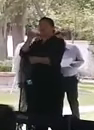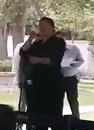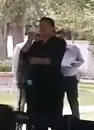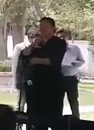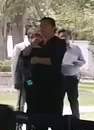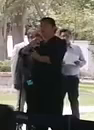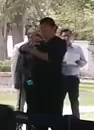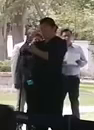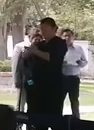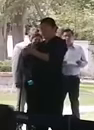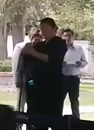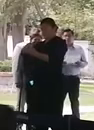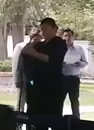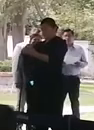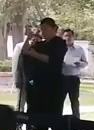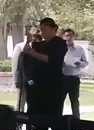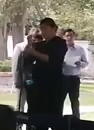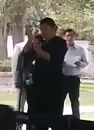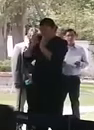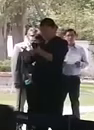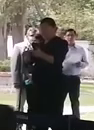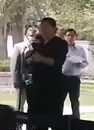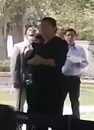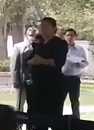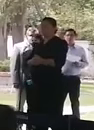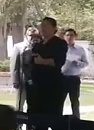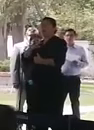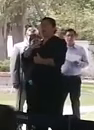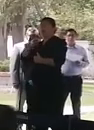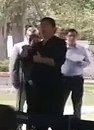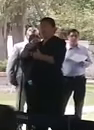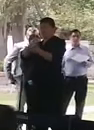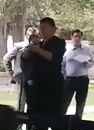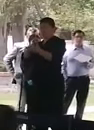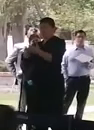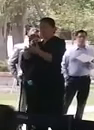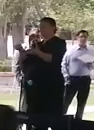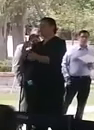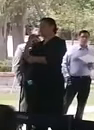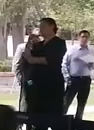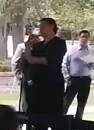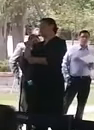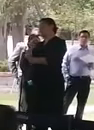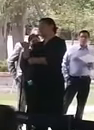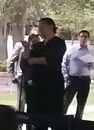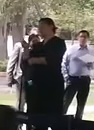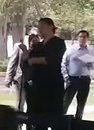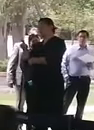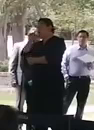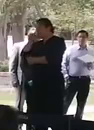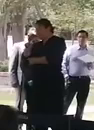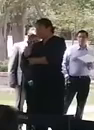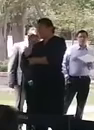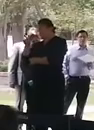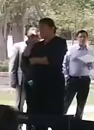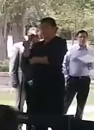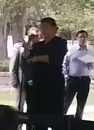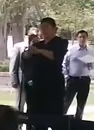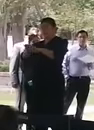firmamos un compromiso, o más bien establecimos un compromiso con Grammer, ya que también van a producir